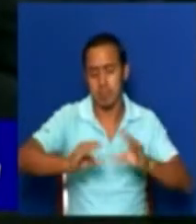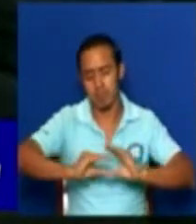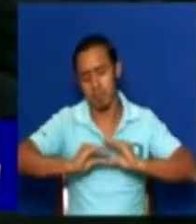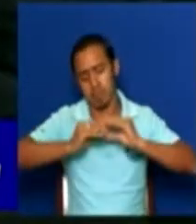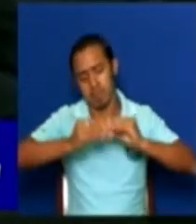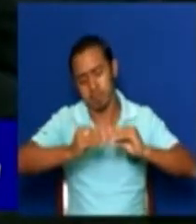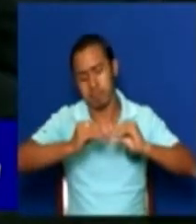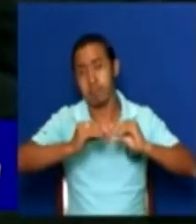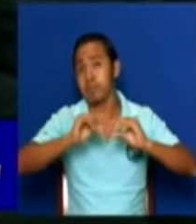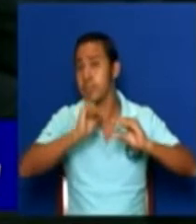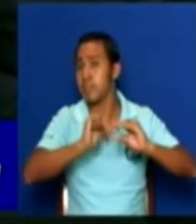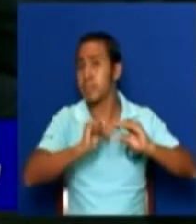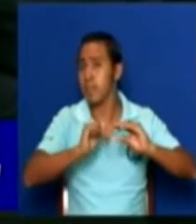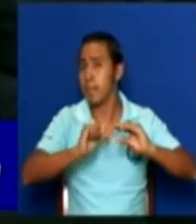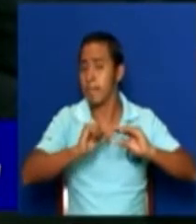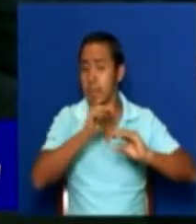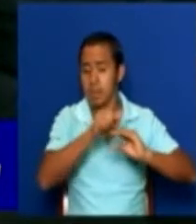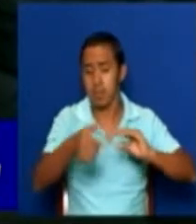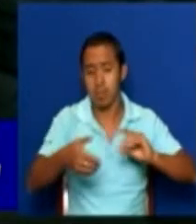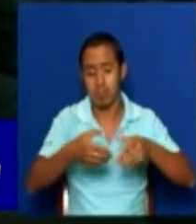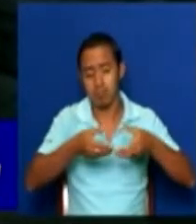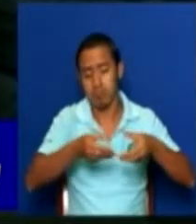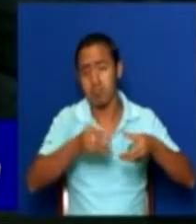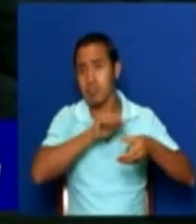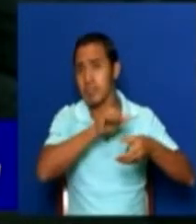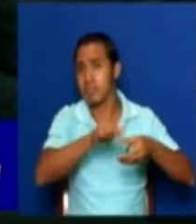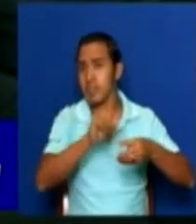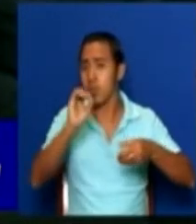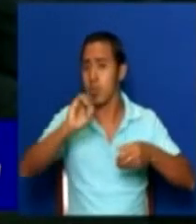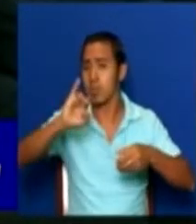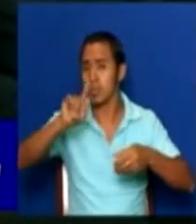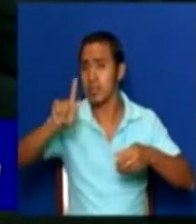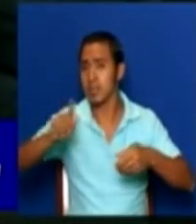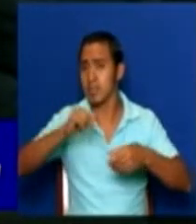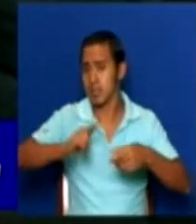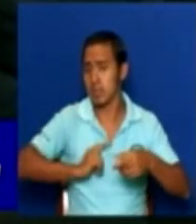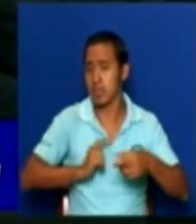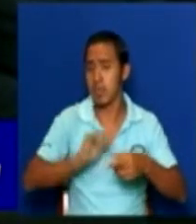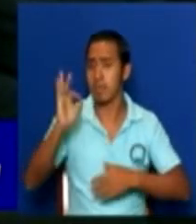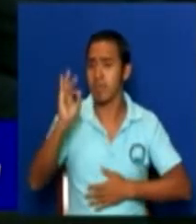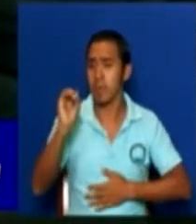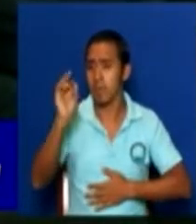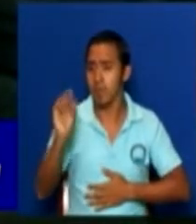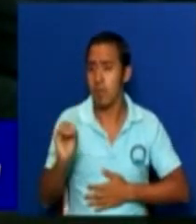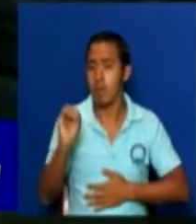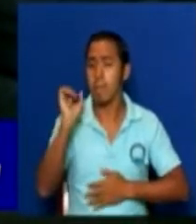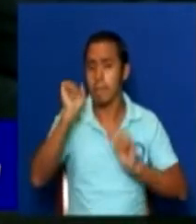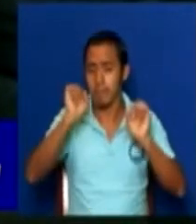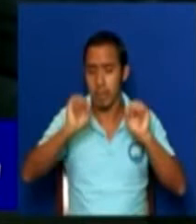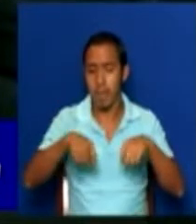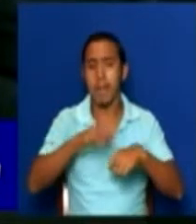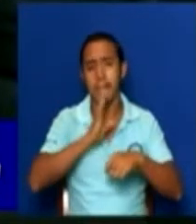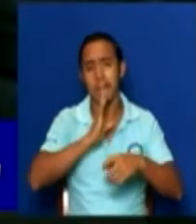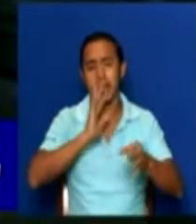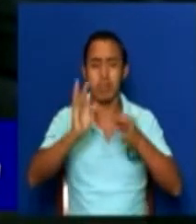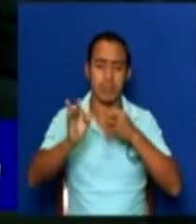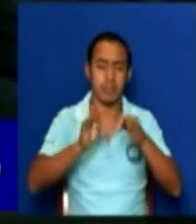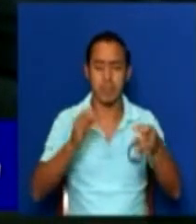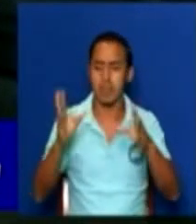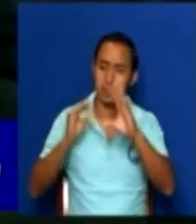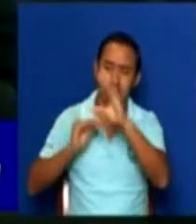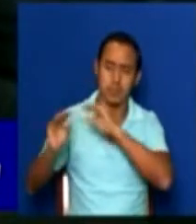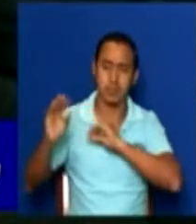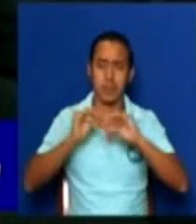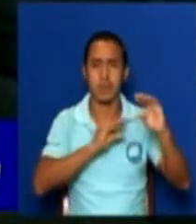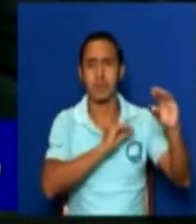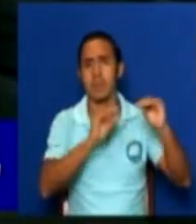los convenios de la OIT para tener un foro en donde podamos de manera conjunta debatir